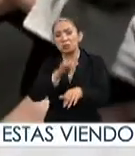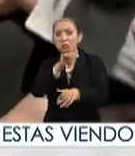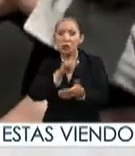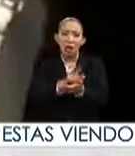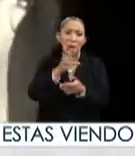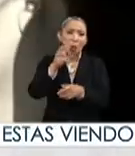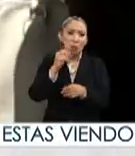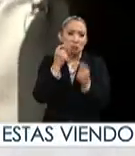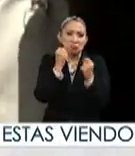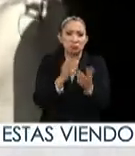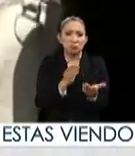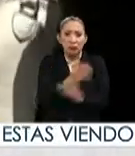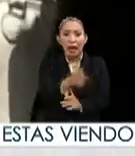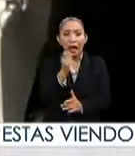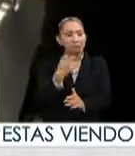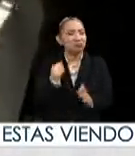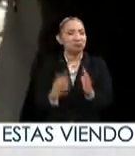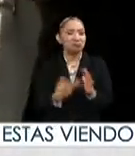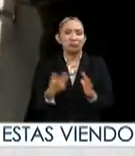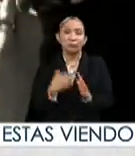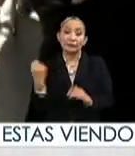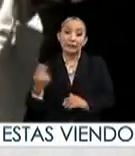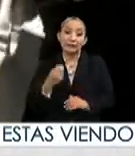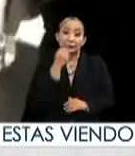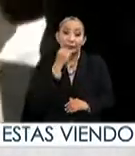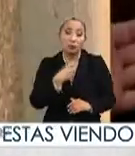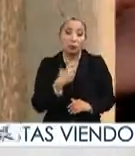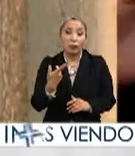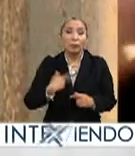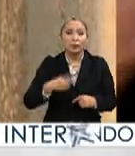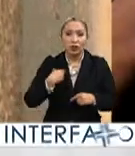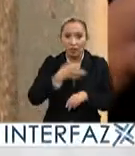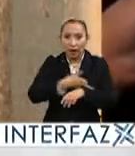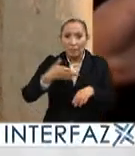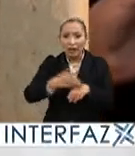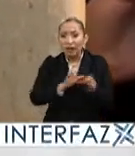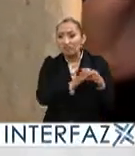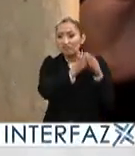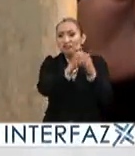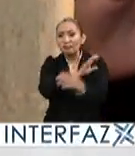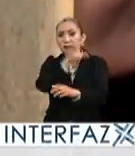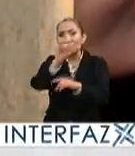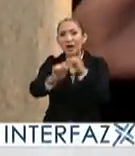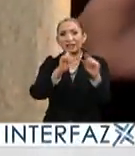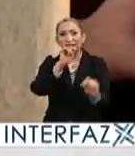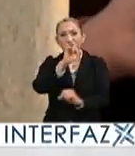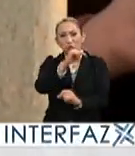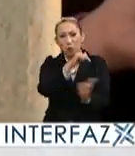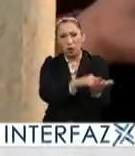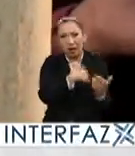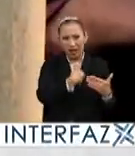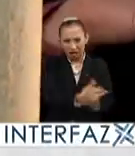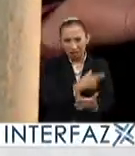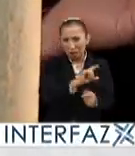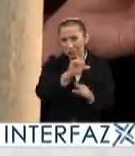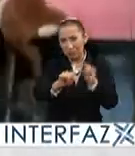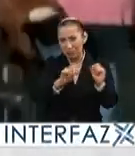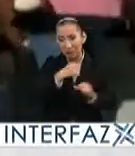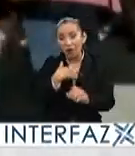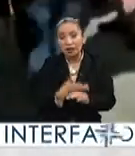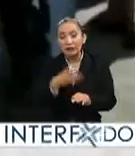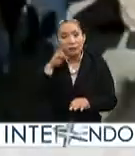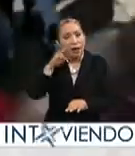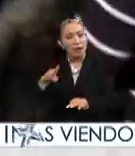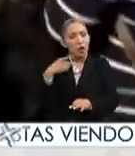un ejercicio que muchas veces por necesidad obliga a miles de familias a desplazarse de sus lugares de origen. En la actualidad